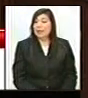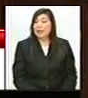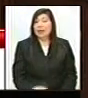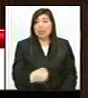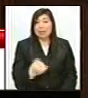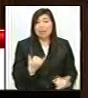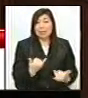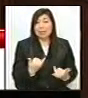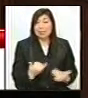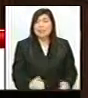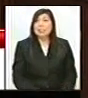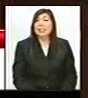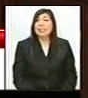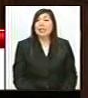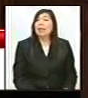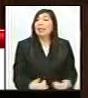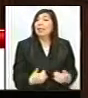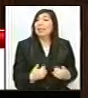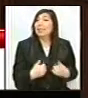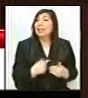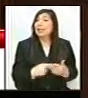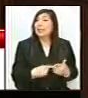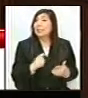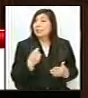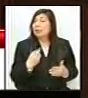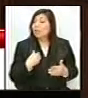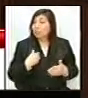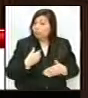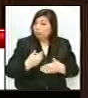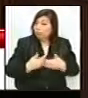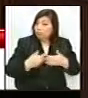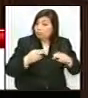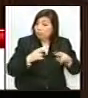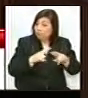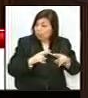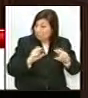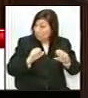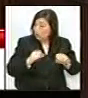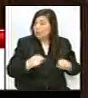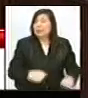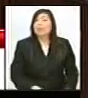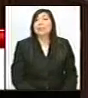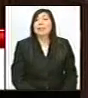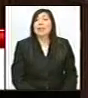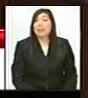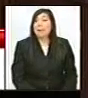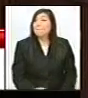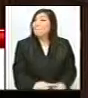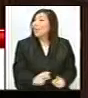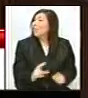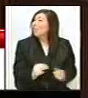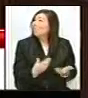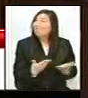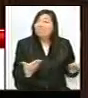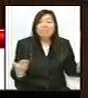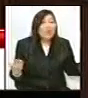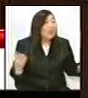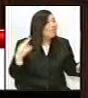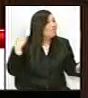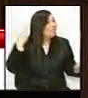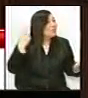Creemos que este hecho debería ser o debería continuar siendo investigado, sí, pero no existe razón